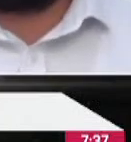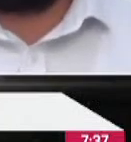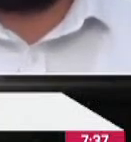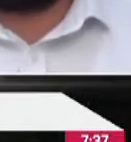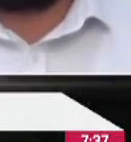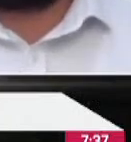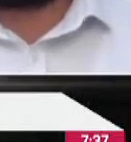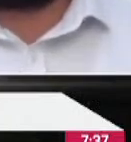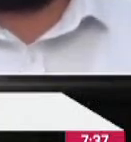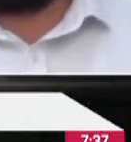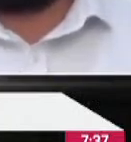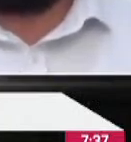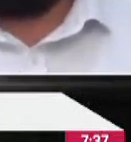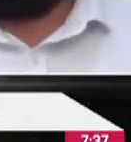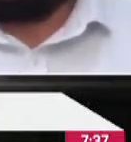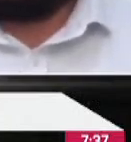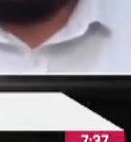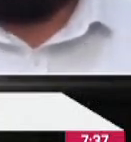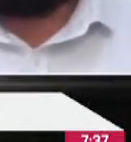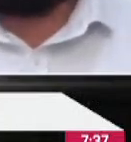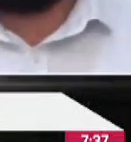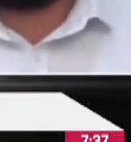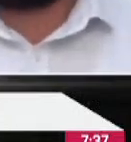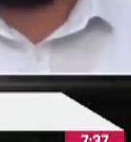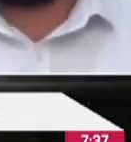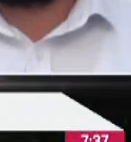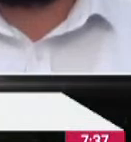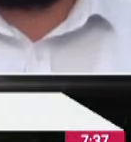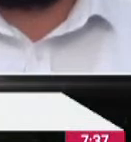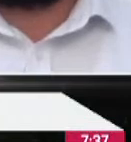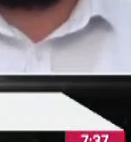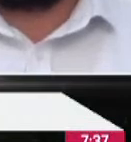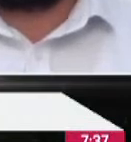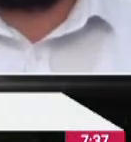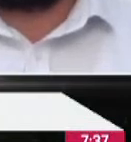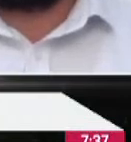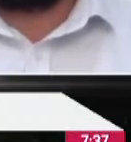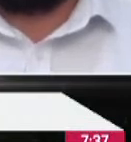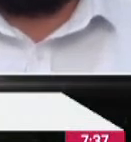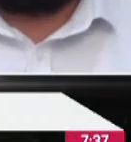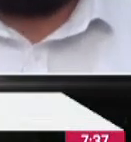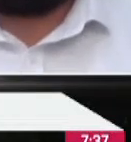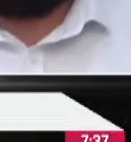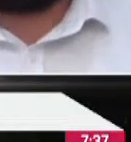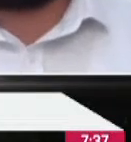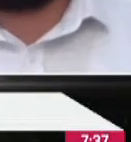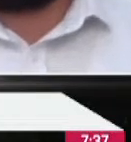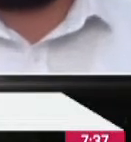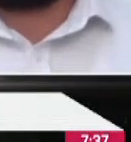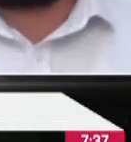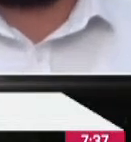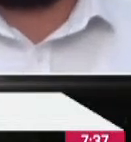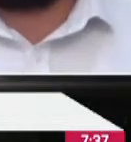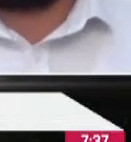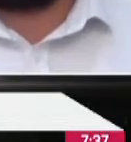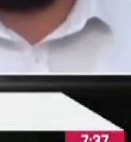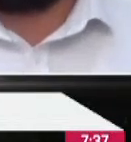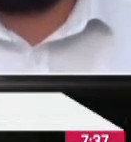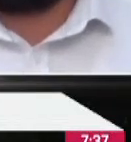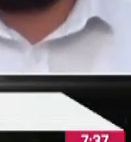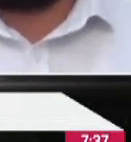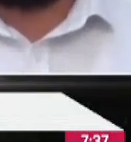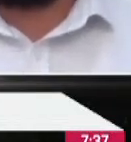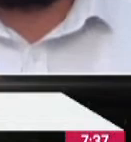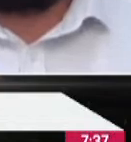sobre sus valores normales no de hecho también esperamos lluvias y episódicas de normal a ligeramente fuertes también no especialmente